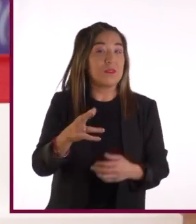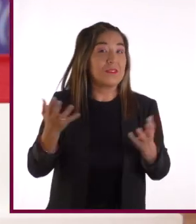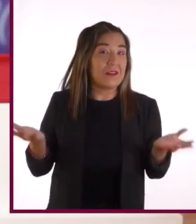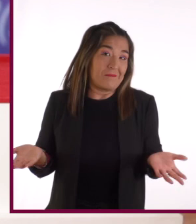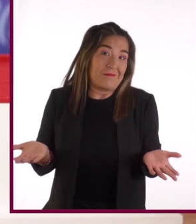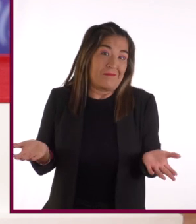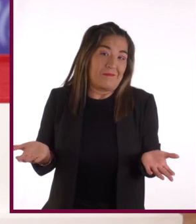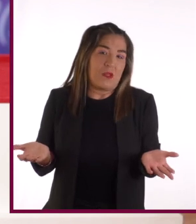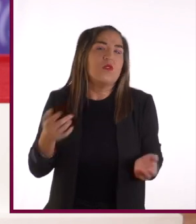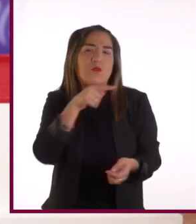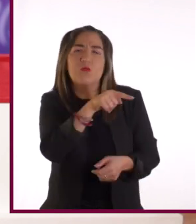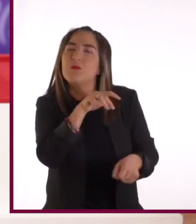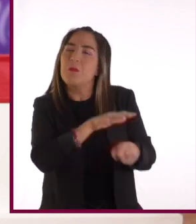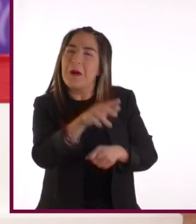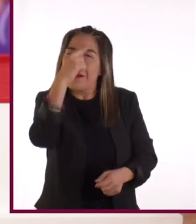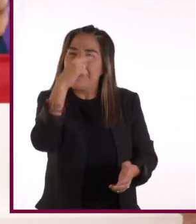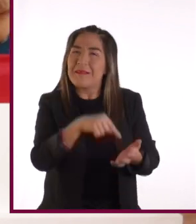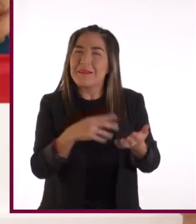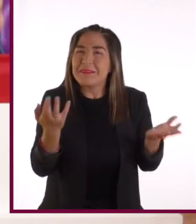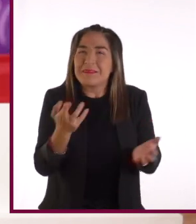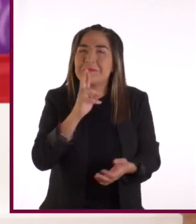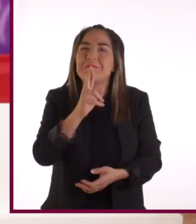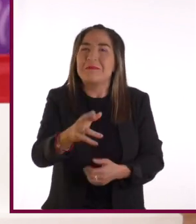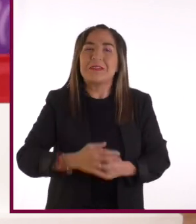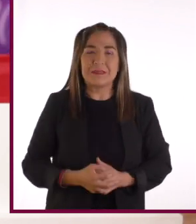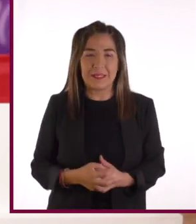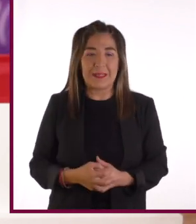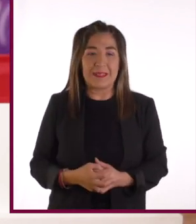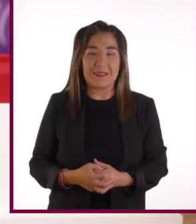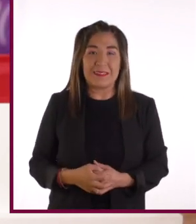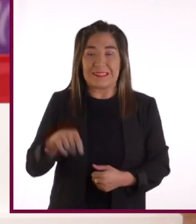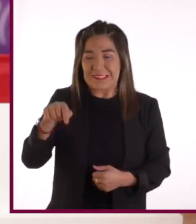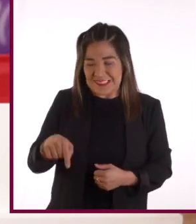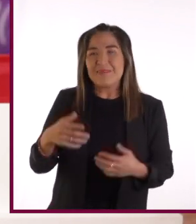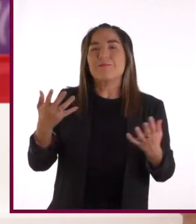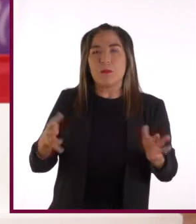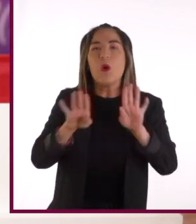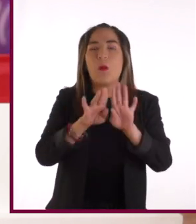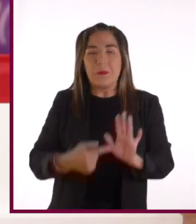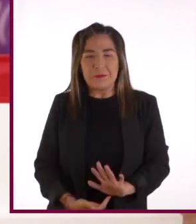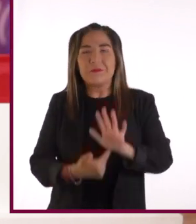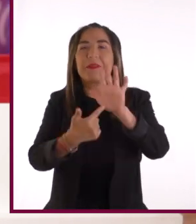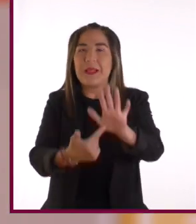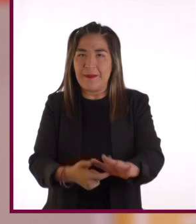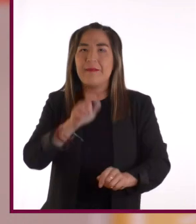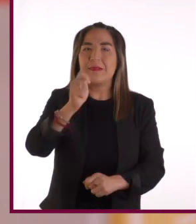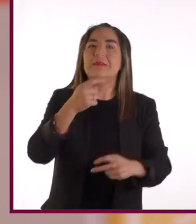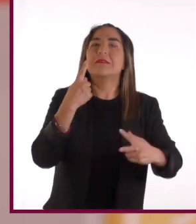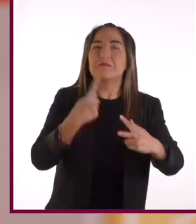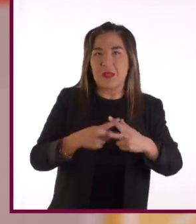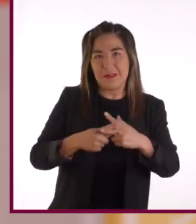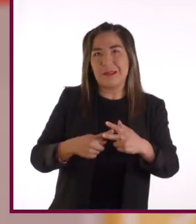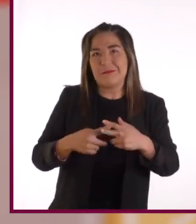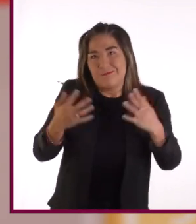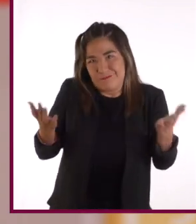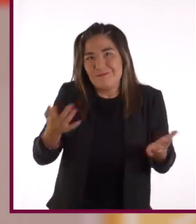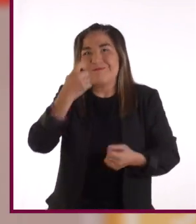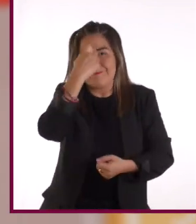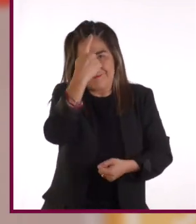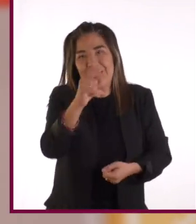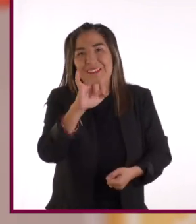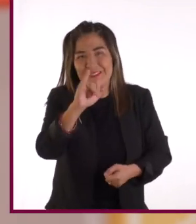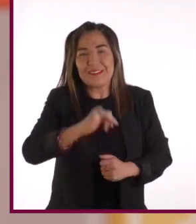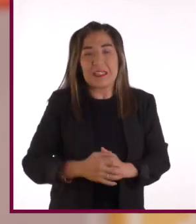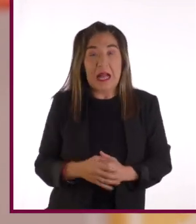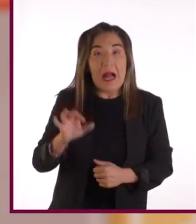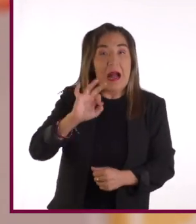esta pregunta. ¿Tú cuál crees que sea la respuesta? Pues yo creo que esta paradoja nos ayuda a demostrar que las matemáticas pues, se